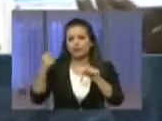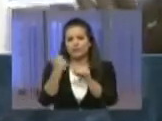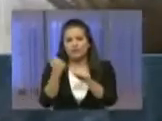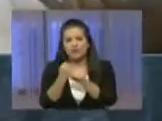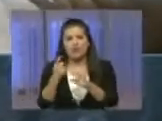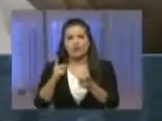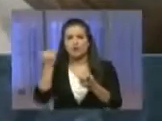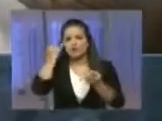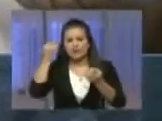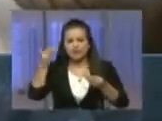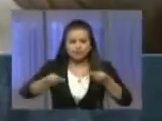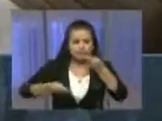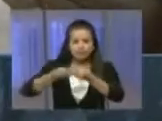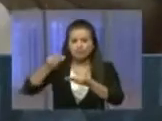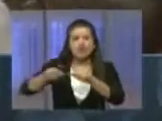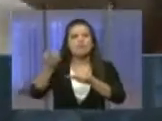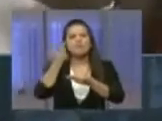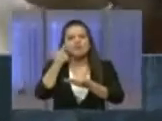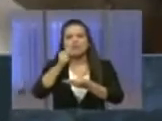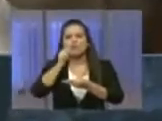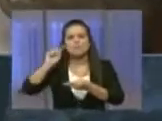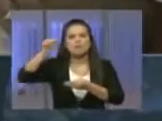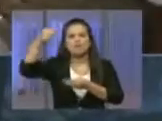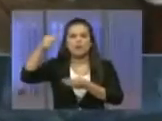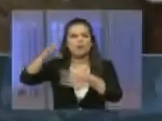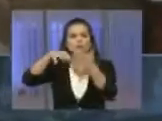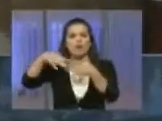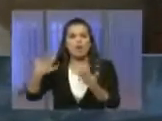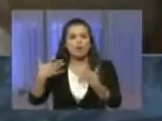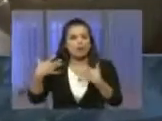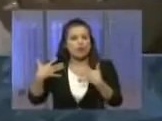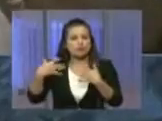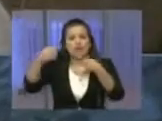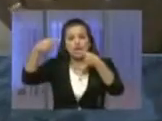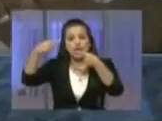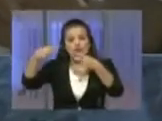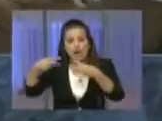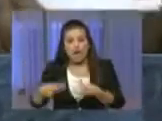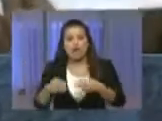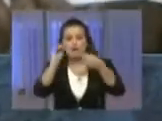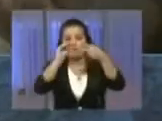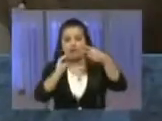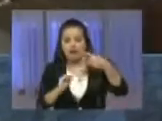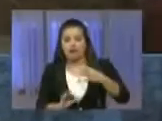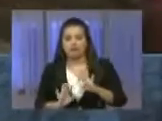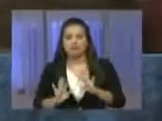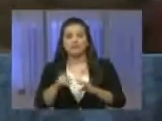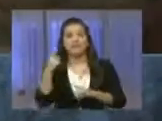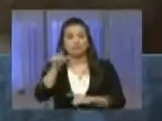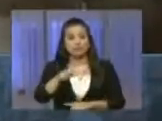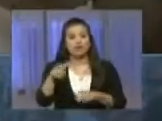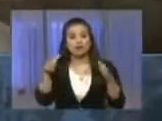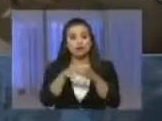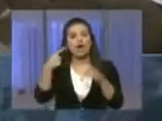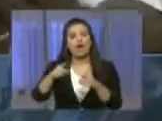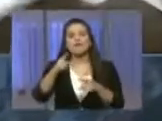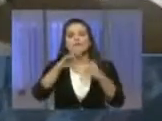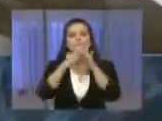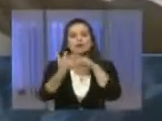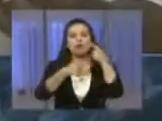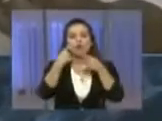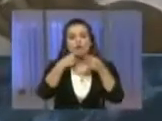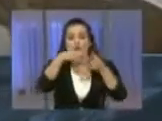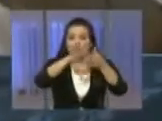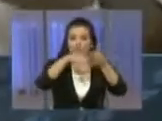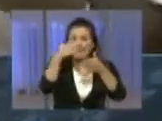jerarquizar Cuáles son los problemas que hay que atender ya con una base de misiones la gente tiene barrio nuevo barrio tricolor con una base de misión la